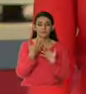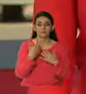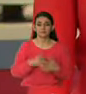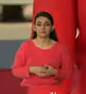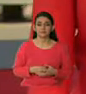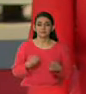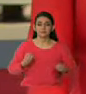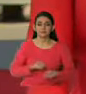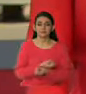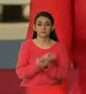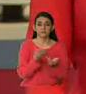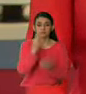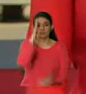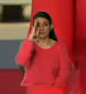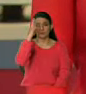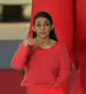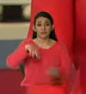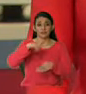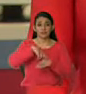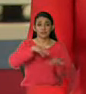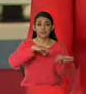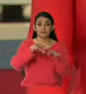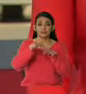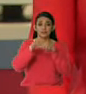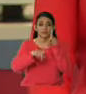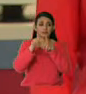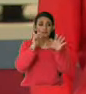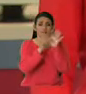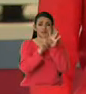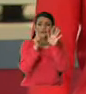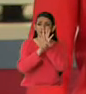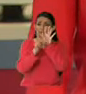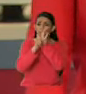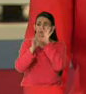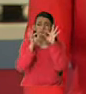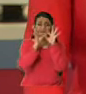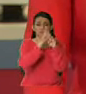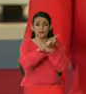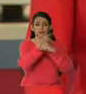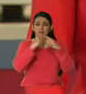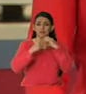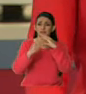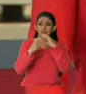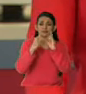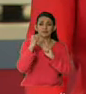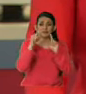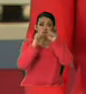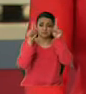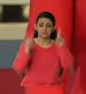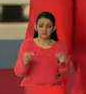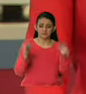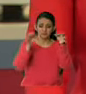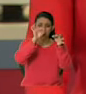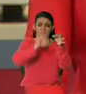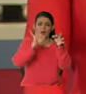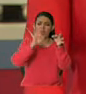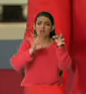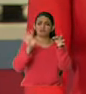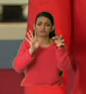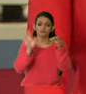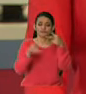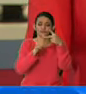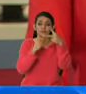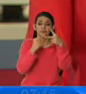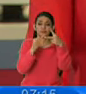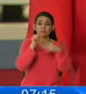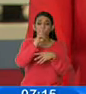Les contamos ahora que la Policía Nacional aclaró las denuncias difundidas en redes sociales sobre papeletas marcadas. Además, informó que